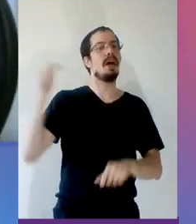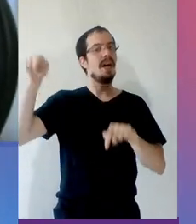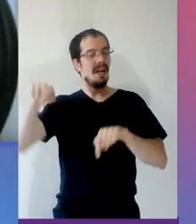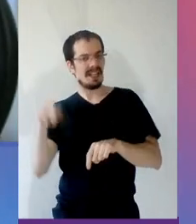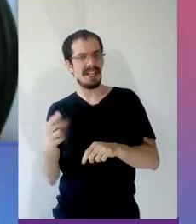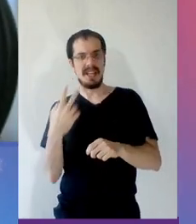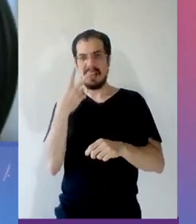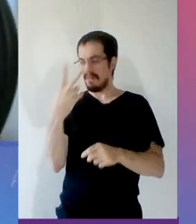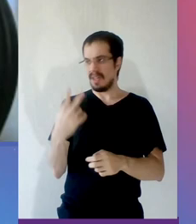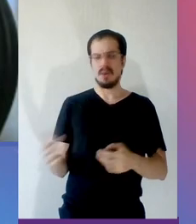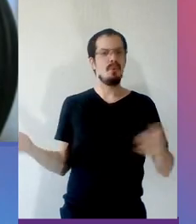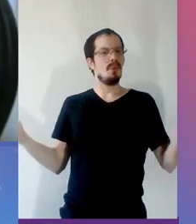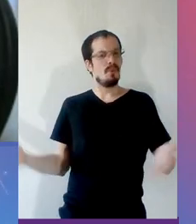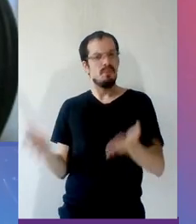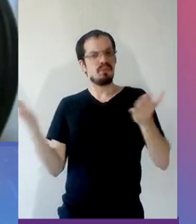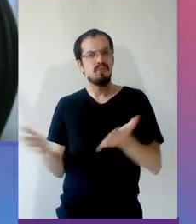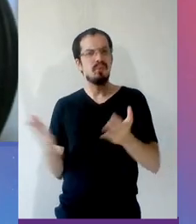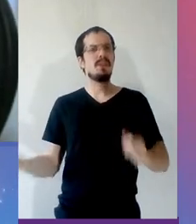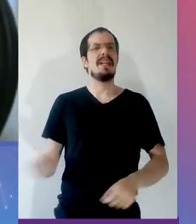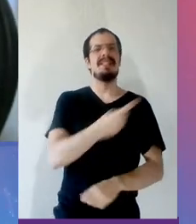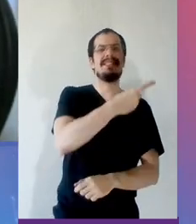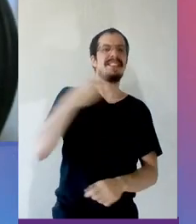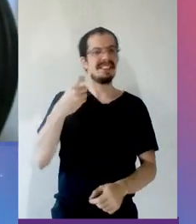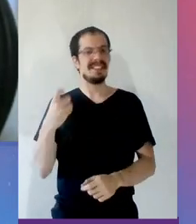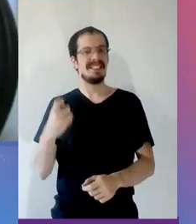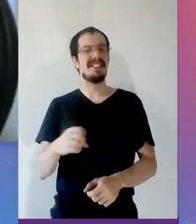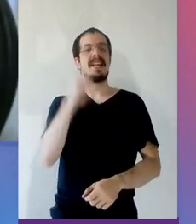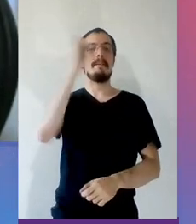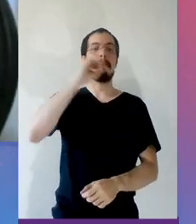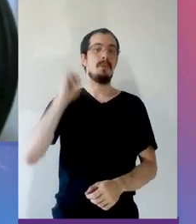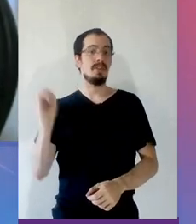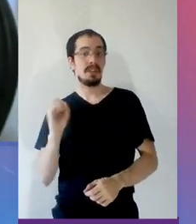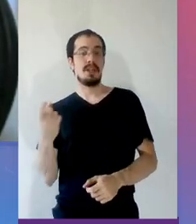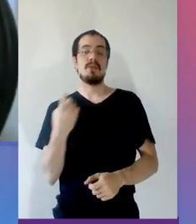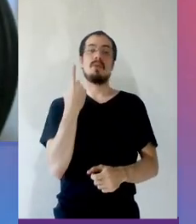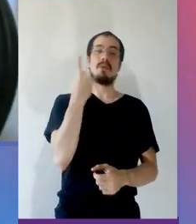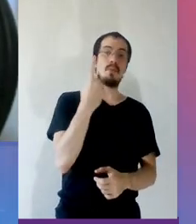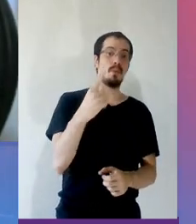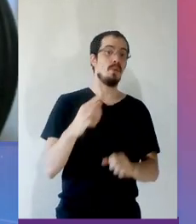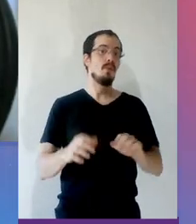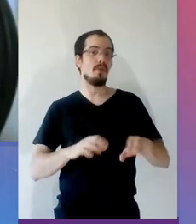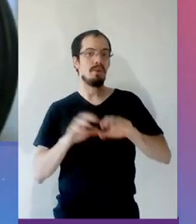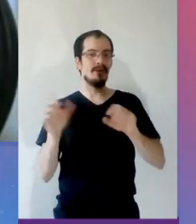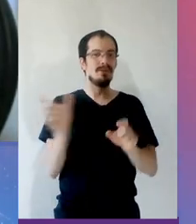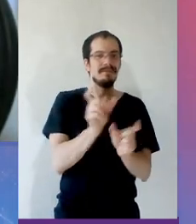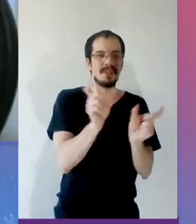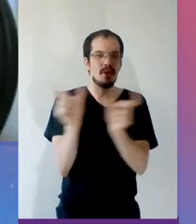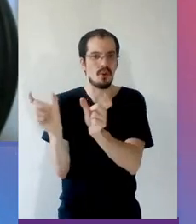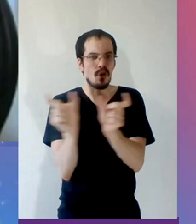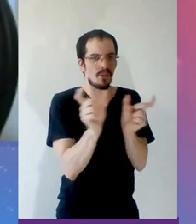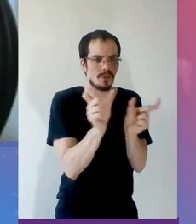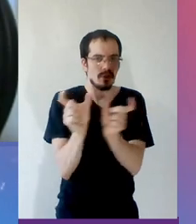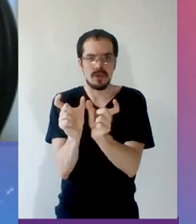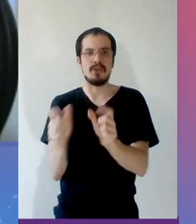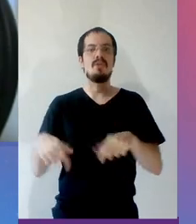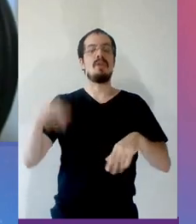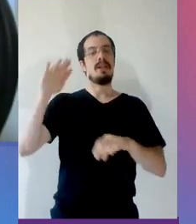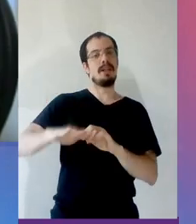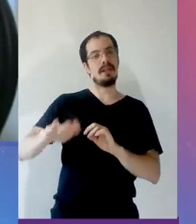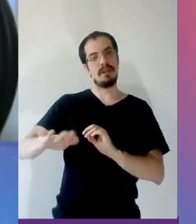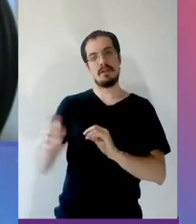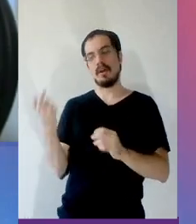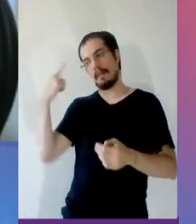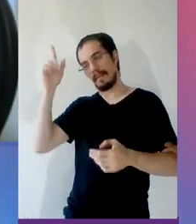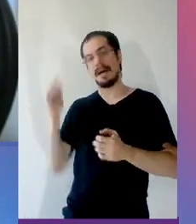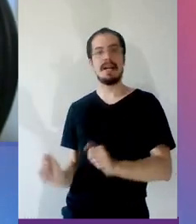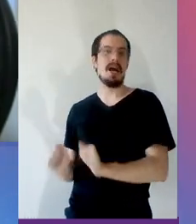de duración de un control de niño o niña para poder hacer el acompañamiento necesario,